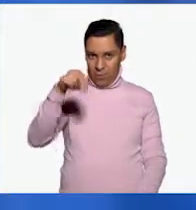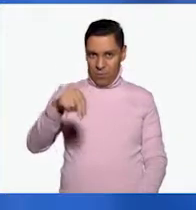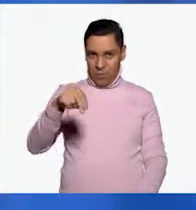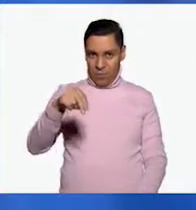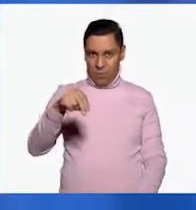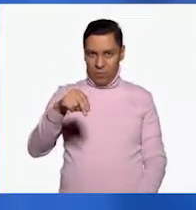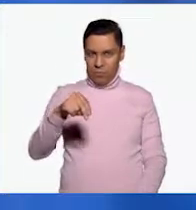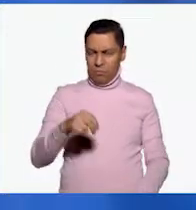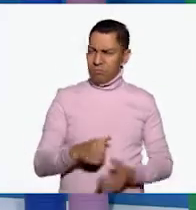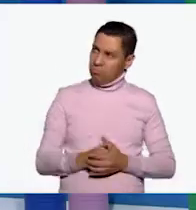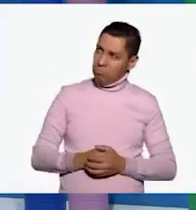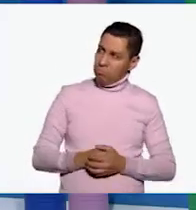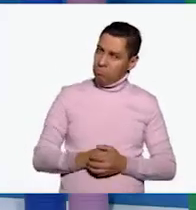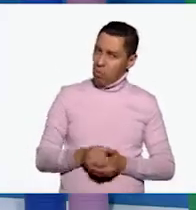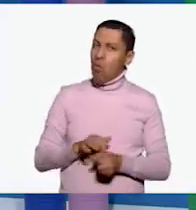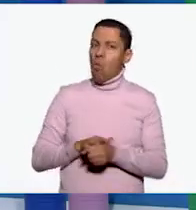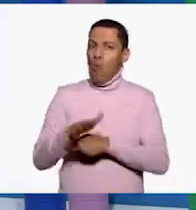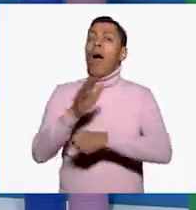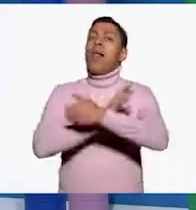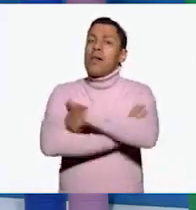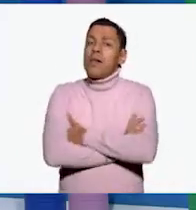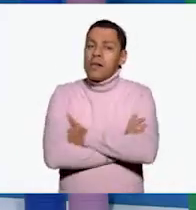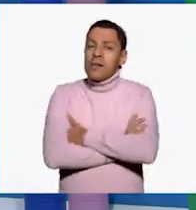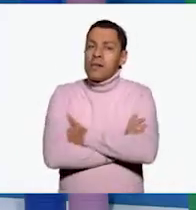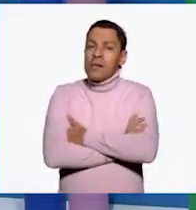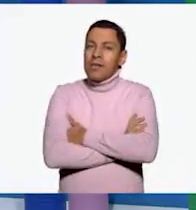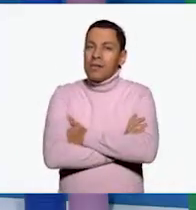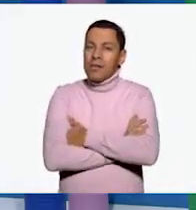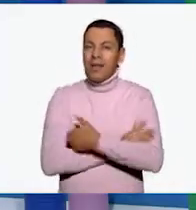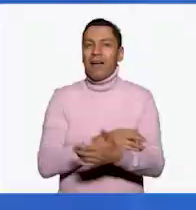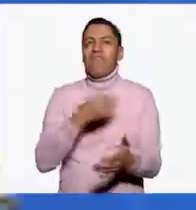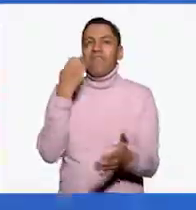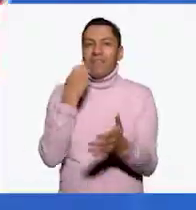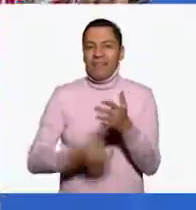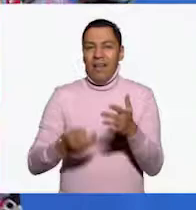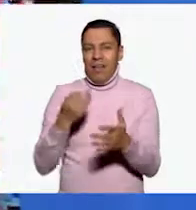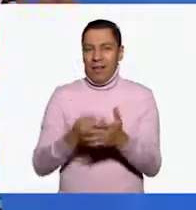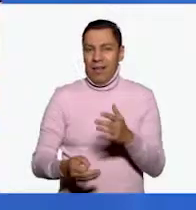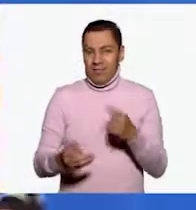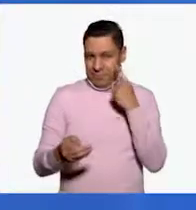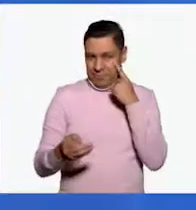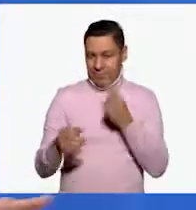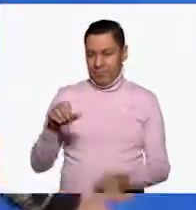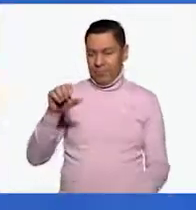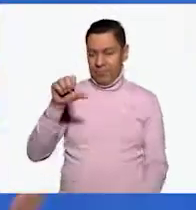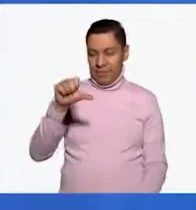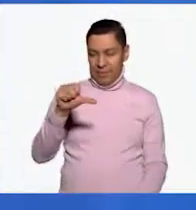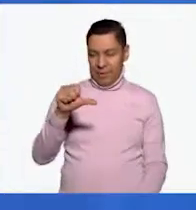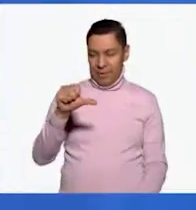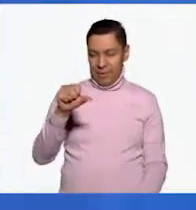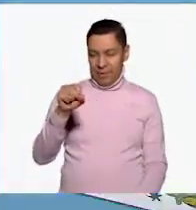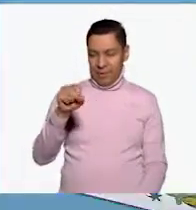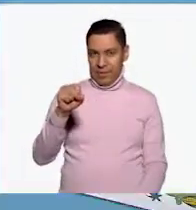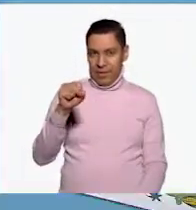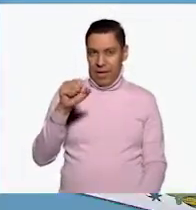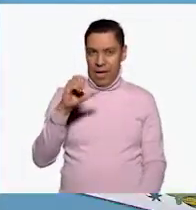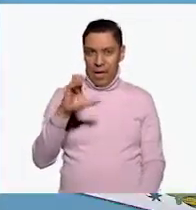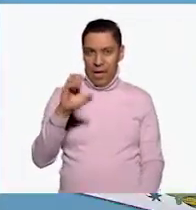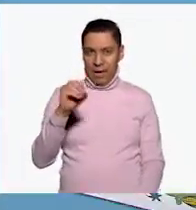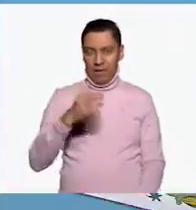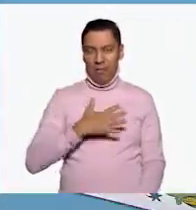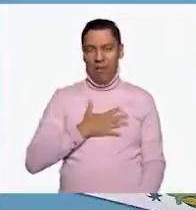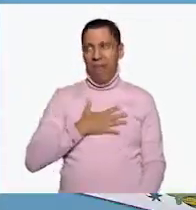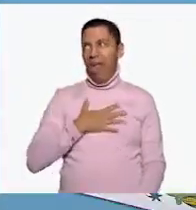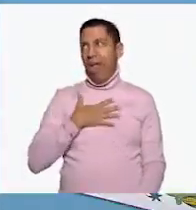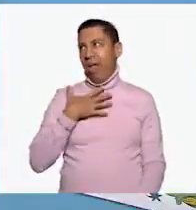ver, cuéntame. ¡Claro! ¡Falta el asco! A ver, a ver, a ver, a ver. ¿Pero a poco el asco es una emoción? Sí,